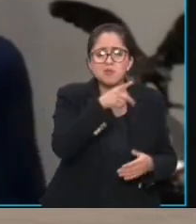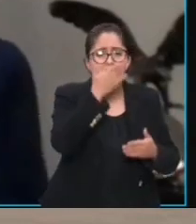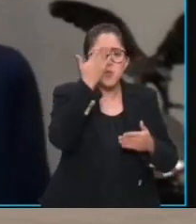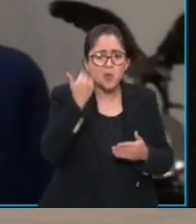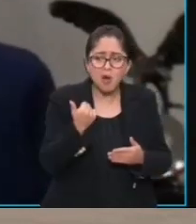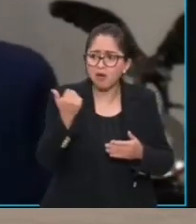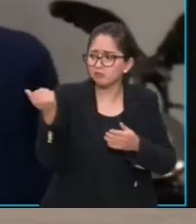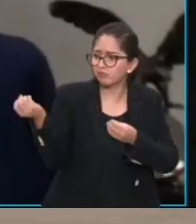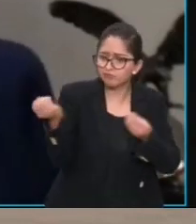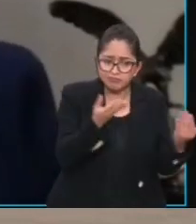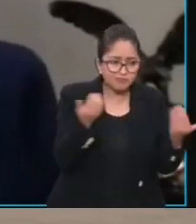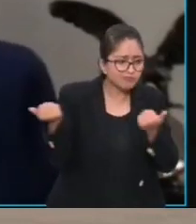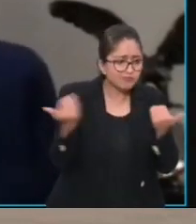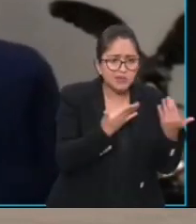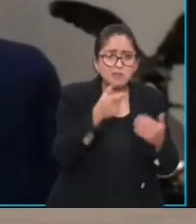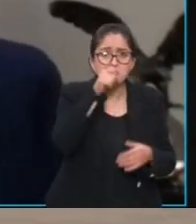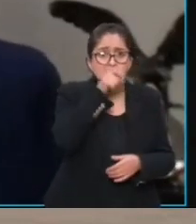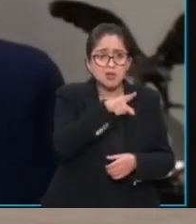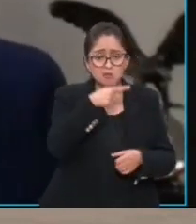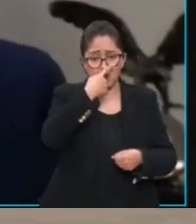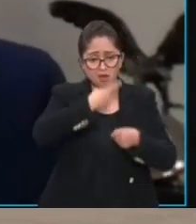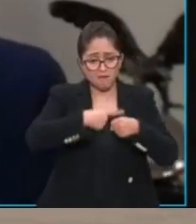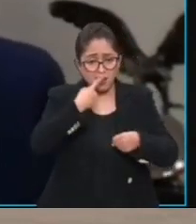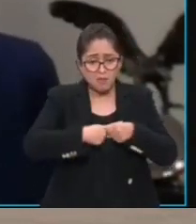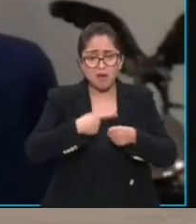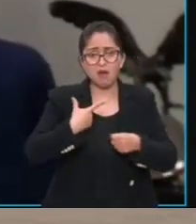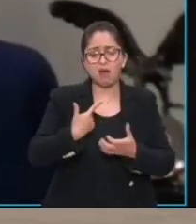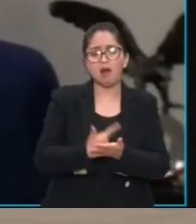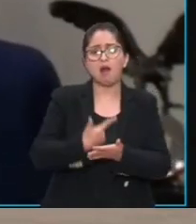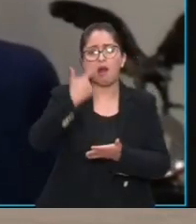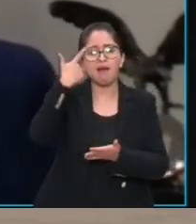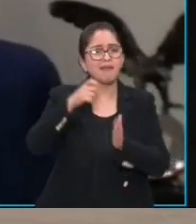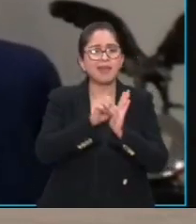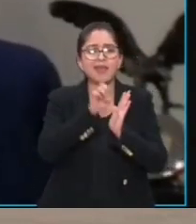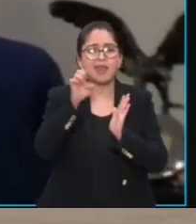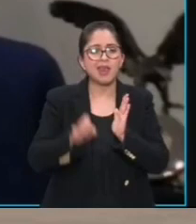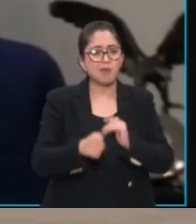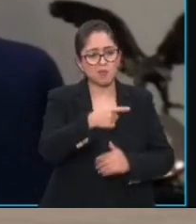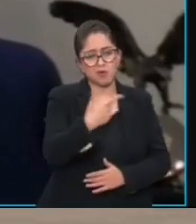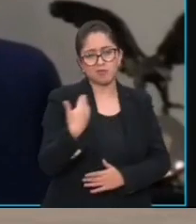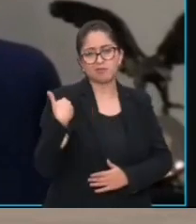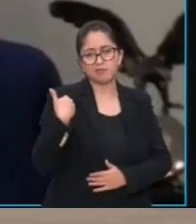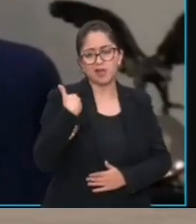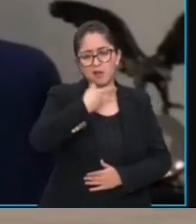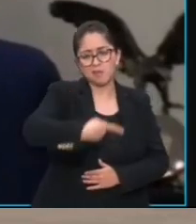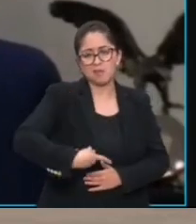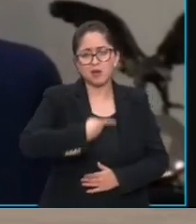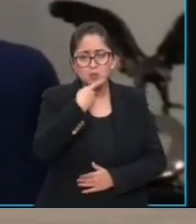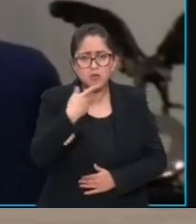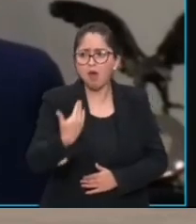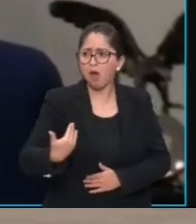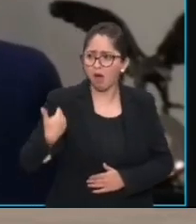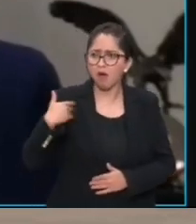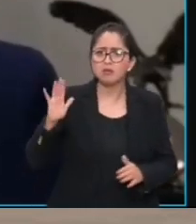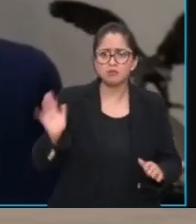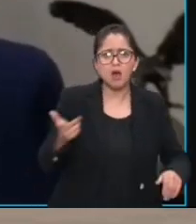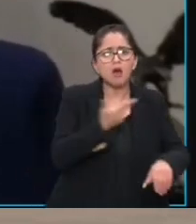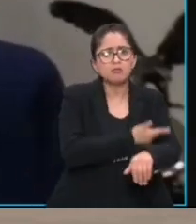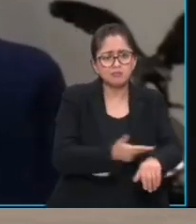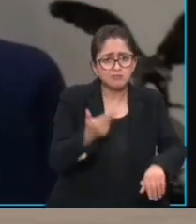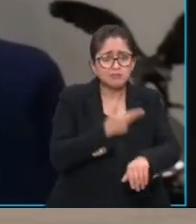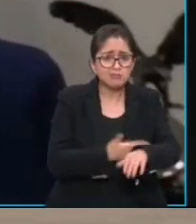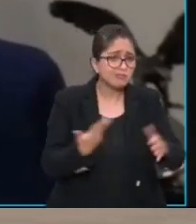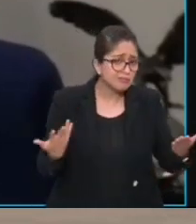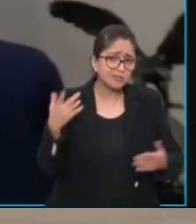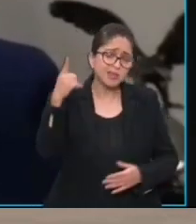tiempo y tampoco en las enfermedades crónico-degenerativas, como es el caso de la pregunta que nos hacen, se actuó de manera importante. Quiero señalarle que